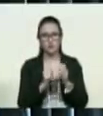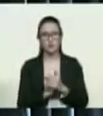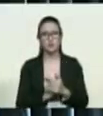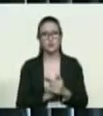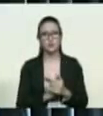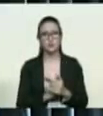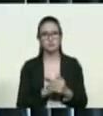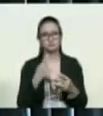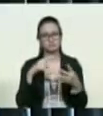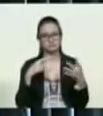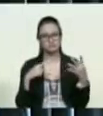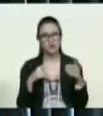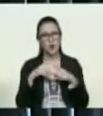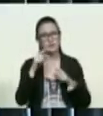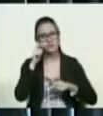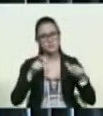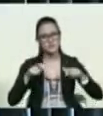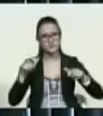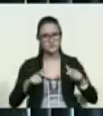de alias El Pico,